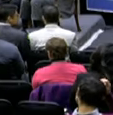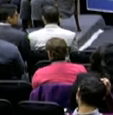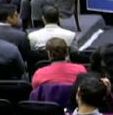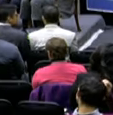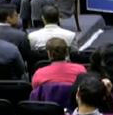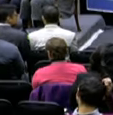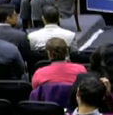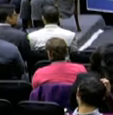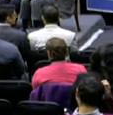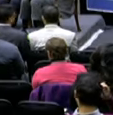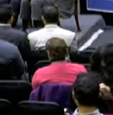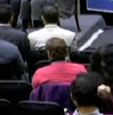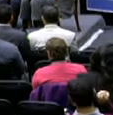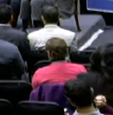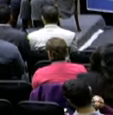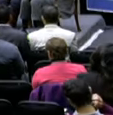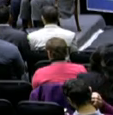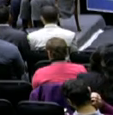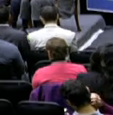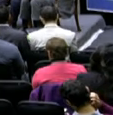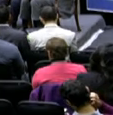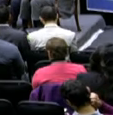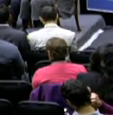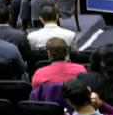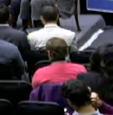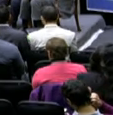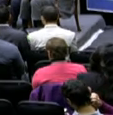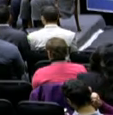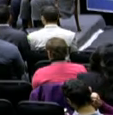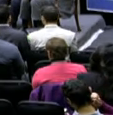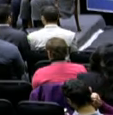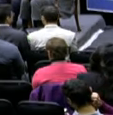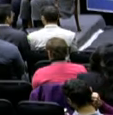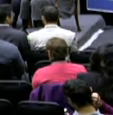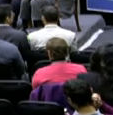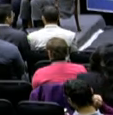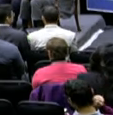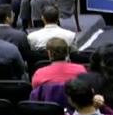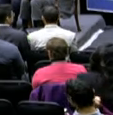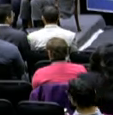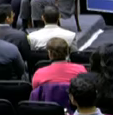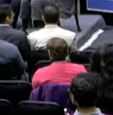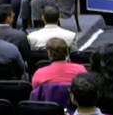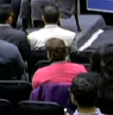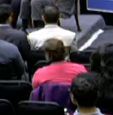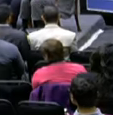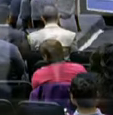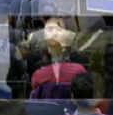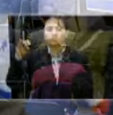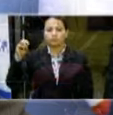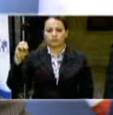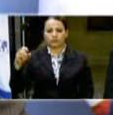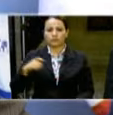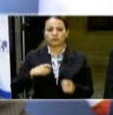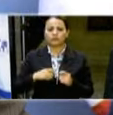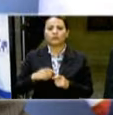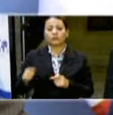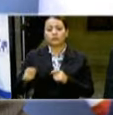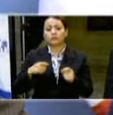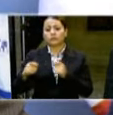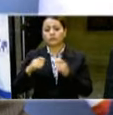La próxima intervención estará a cargo de doña Laura Zamudio González. Ella actualmente dirige el Departamento de